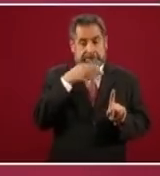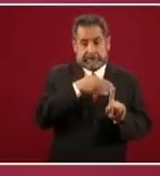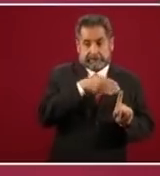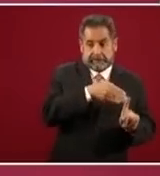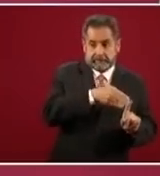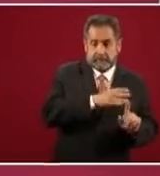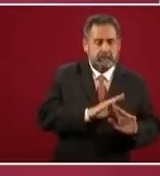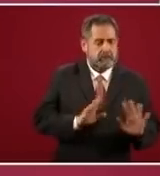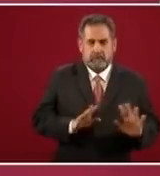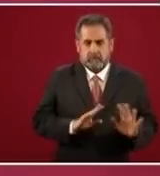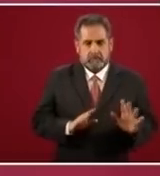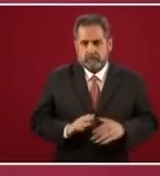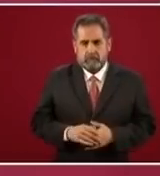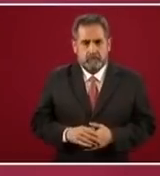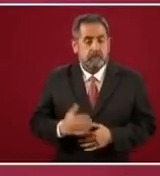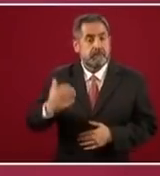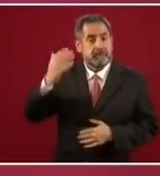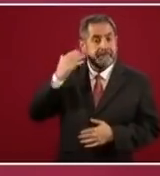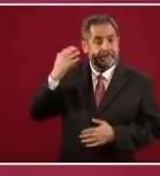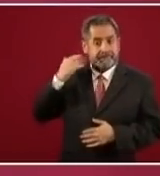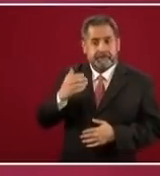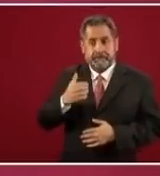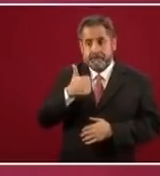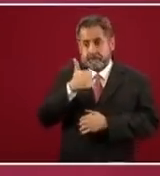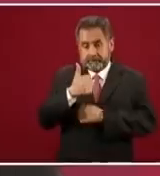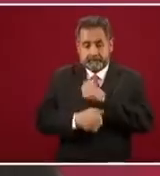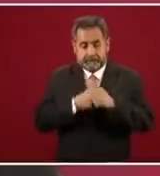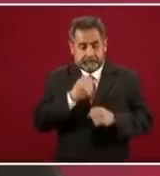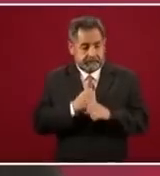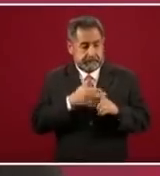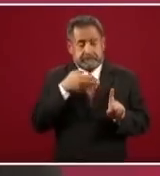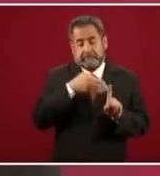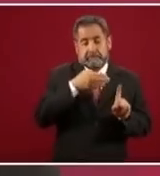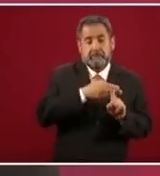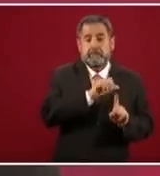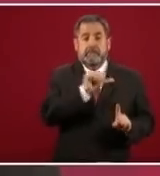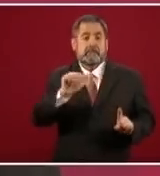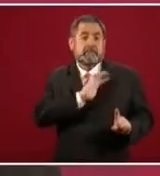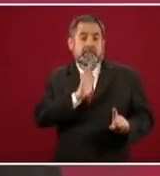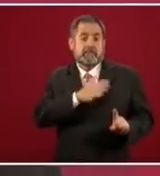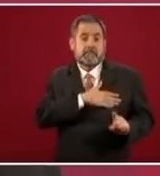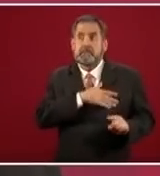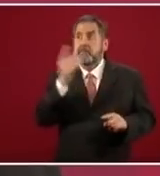En un sexenio eran empresas españolas